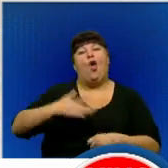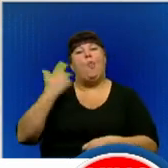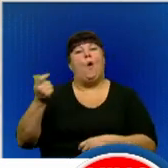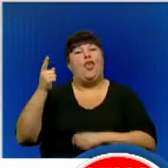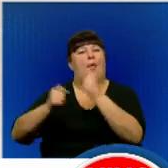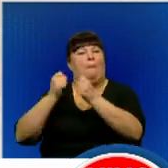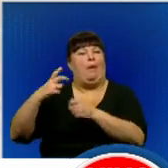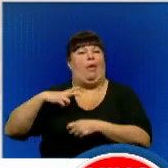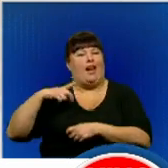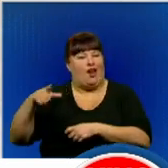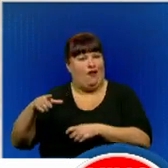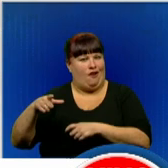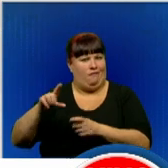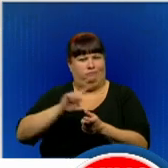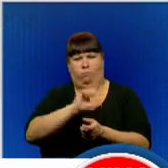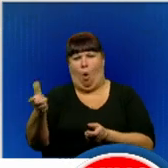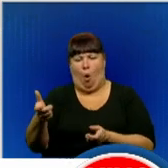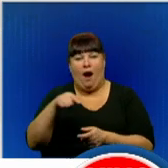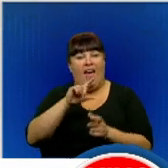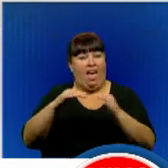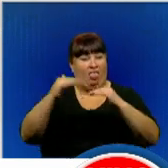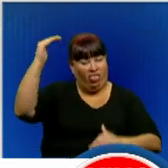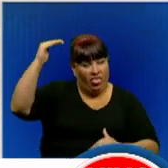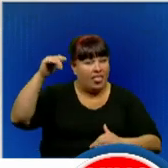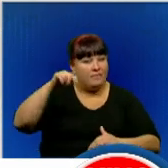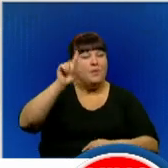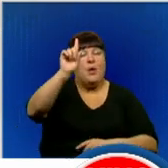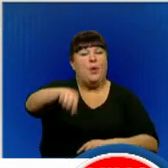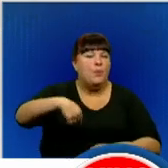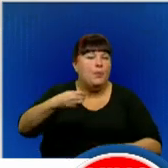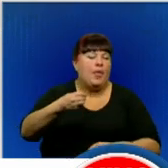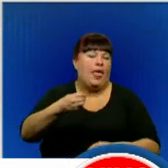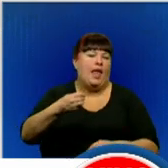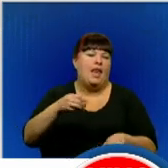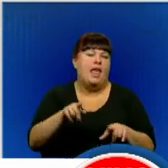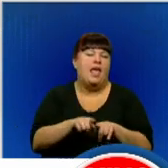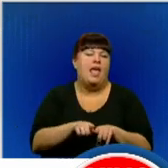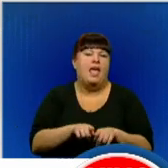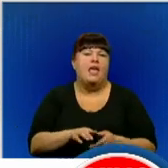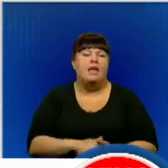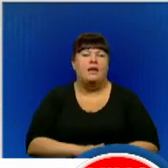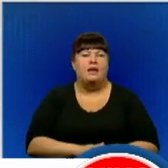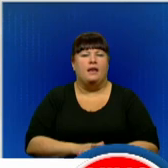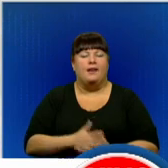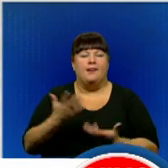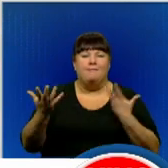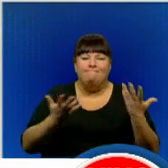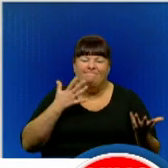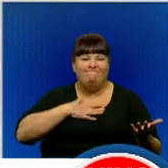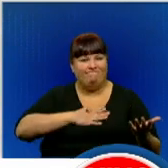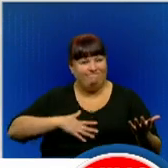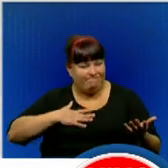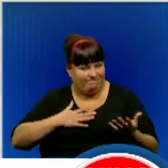capital y esa desigualdad está generando ruidos está